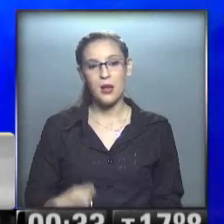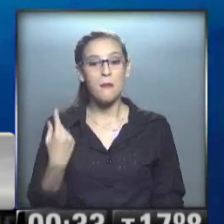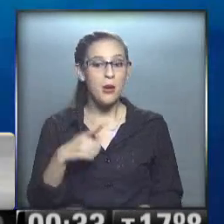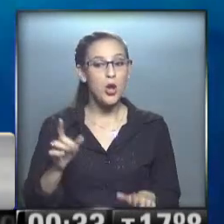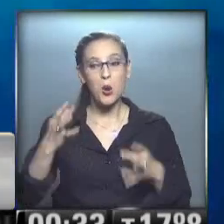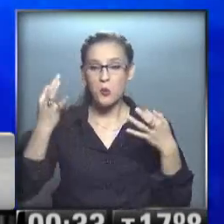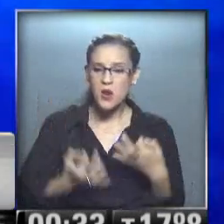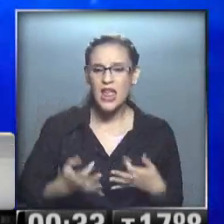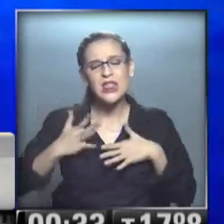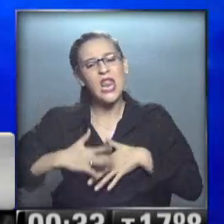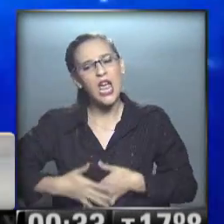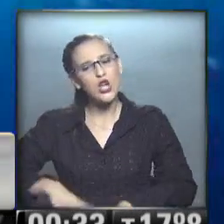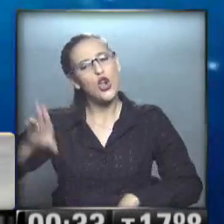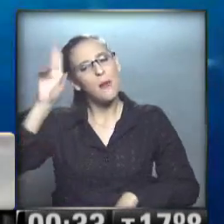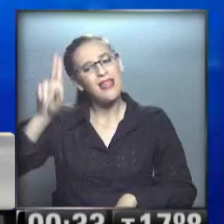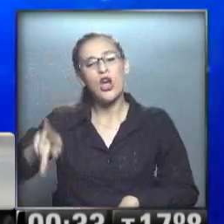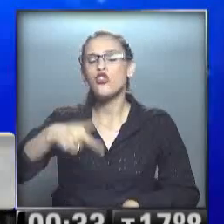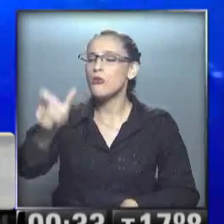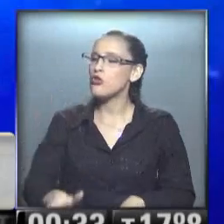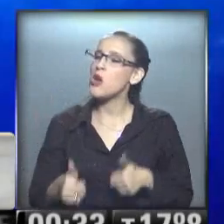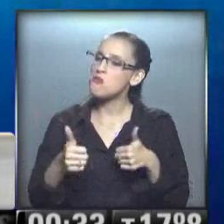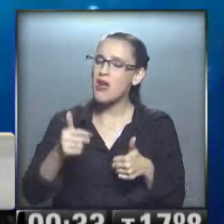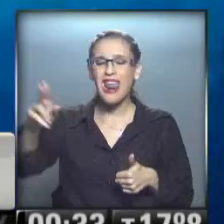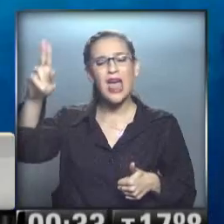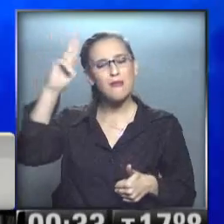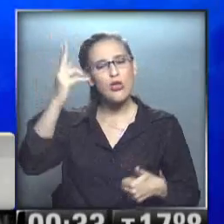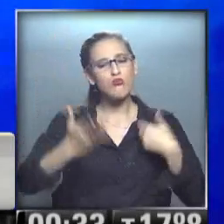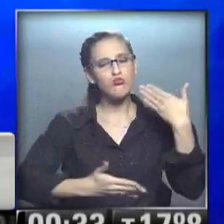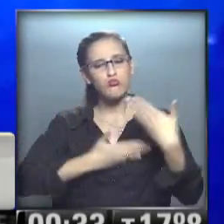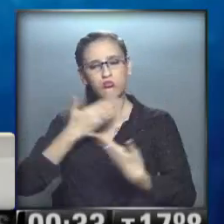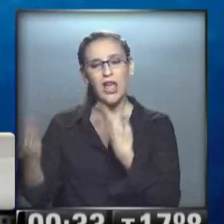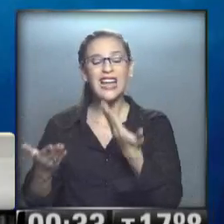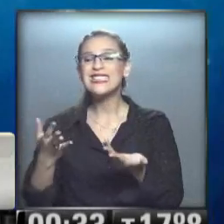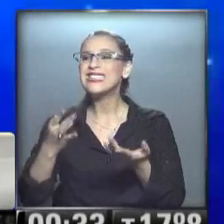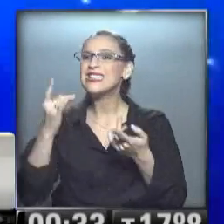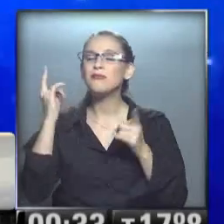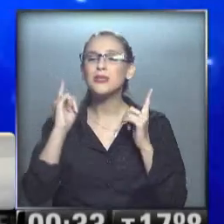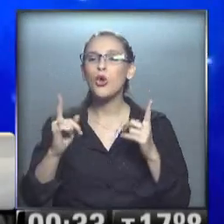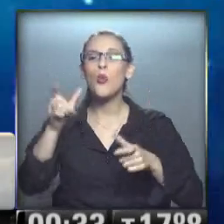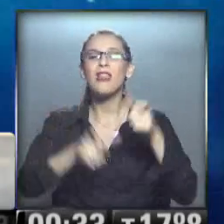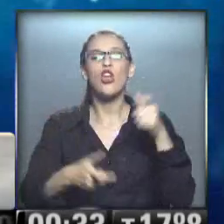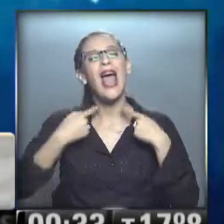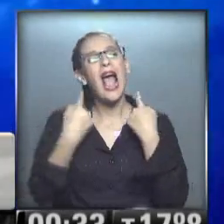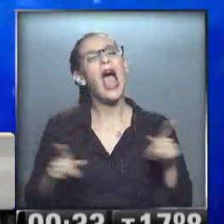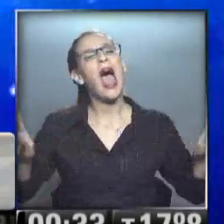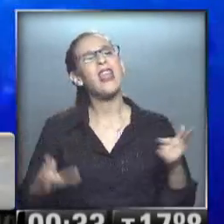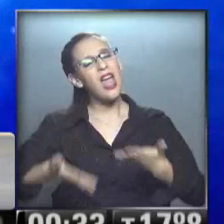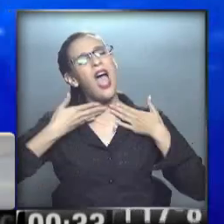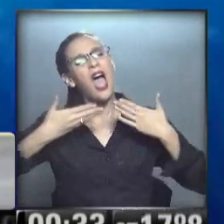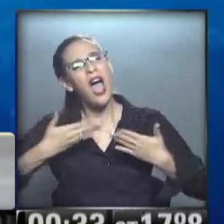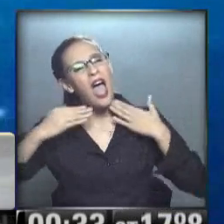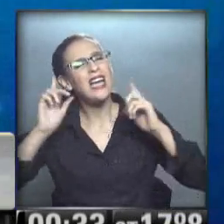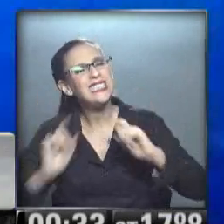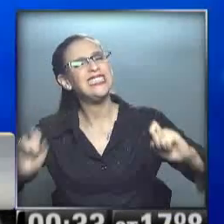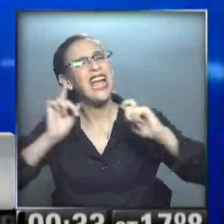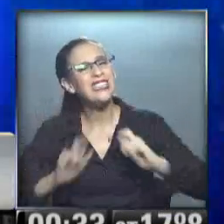tranquilidad, respetando al otro. Lo único que se escucha punta a punta es Redonditos Ricota todo el tiempo, en todos, de todos los autos, de todas las ventanas. Uno no